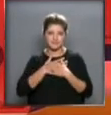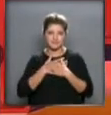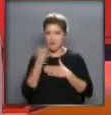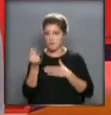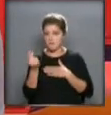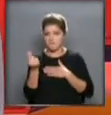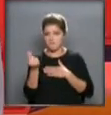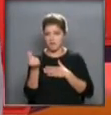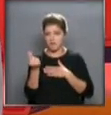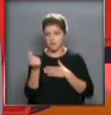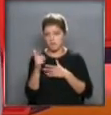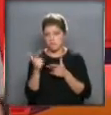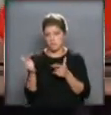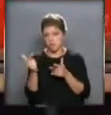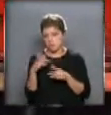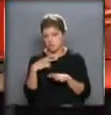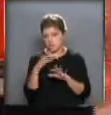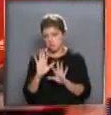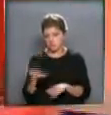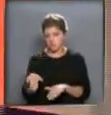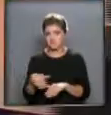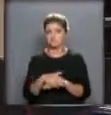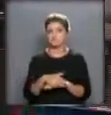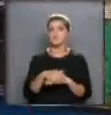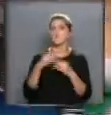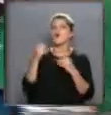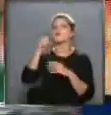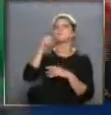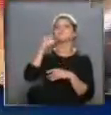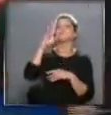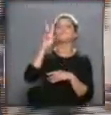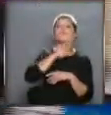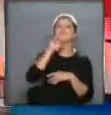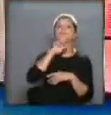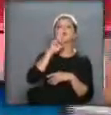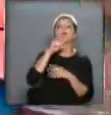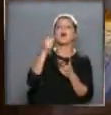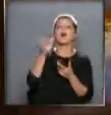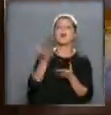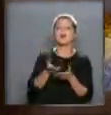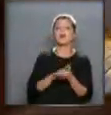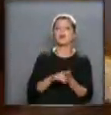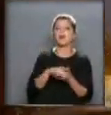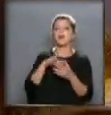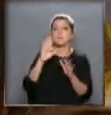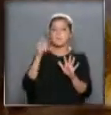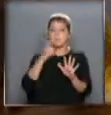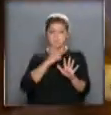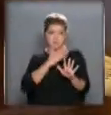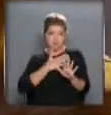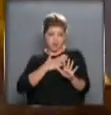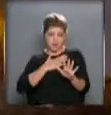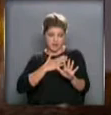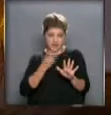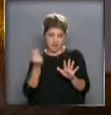entonces es de cada uno algunas capas preferirá señorita andrea no no te da